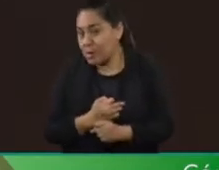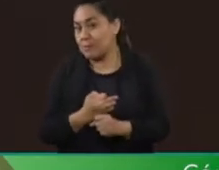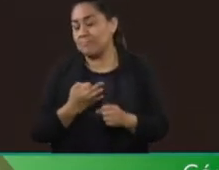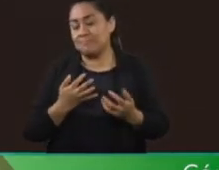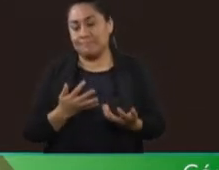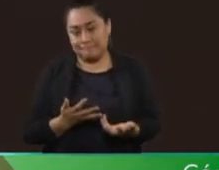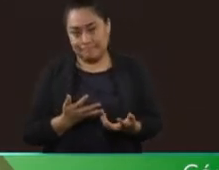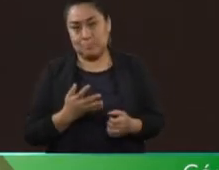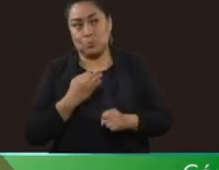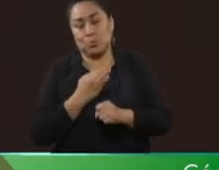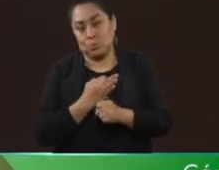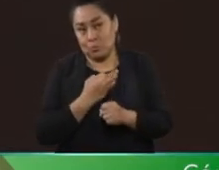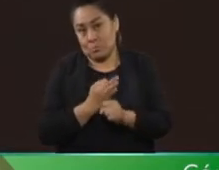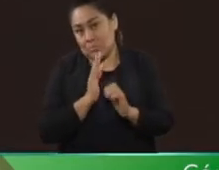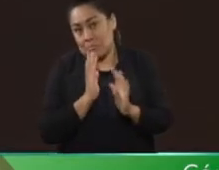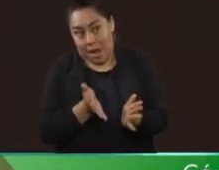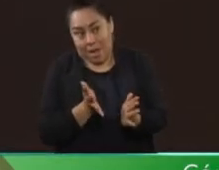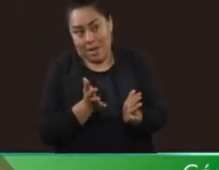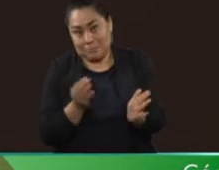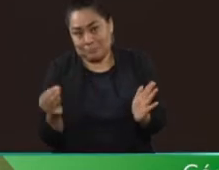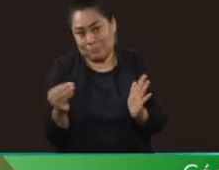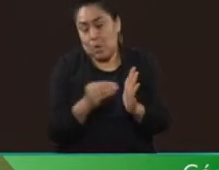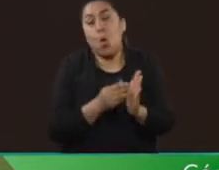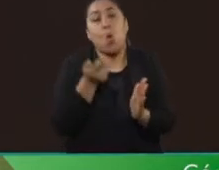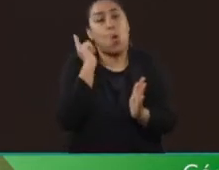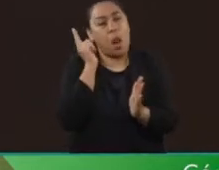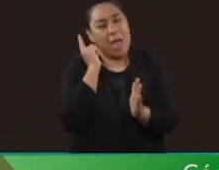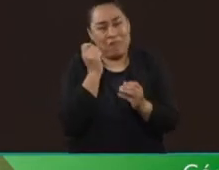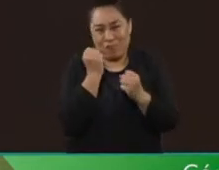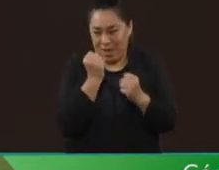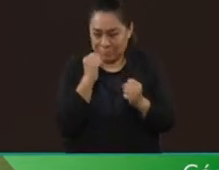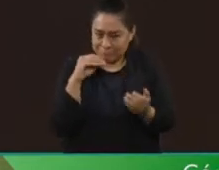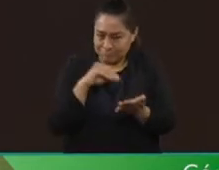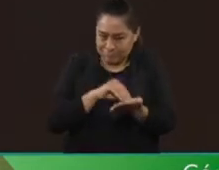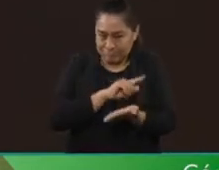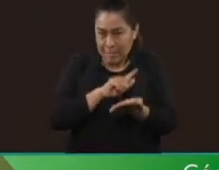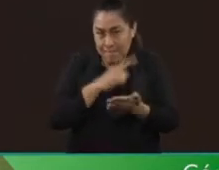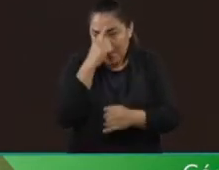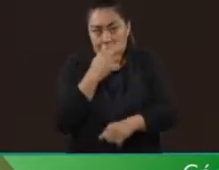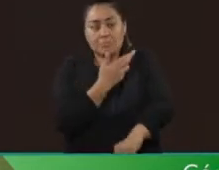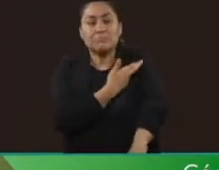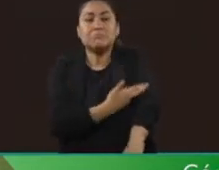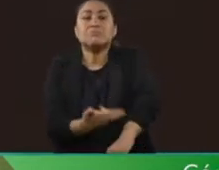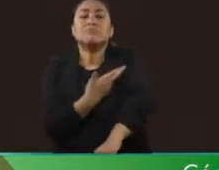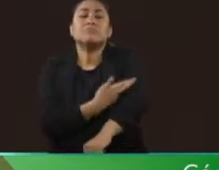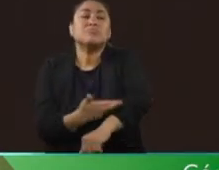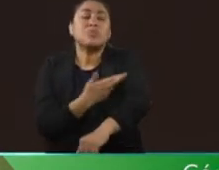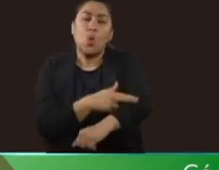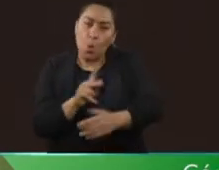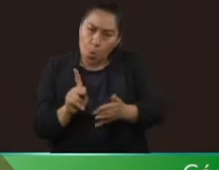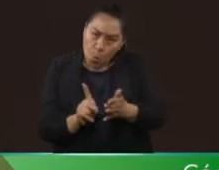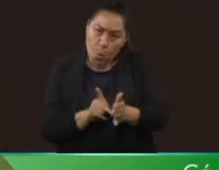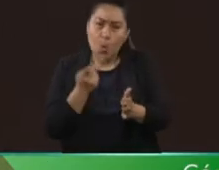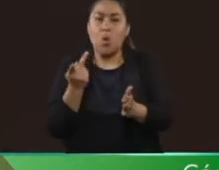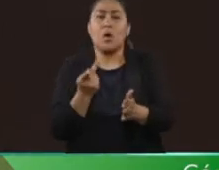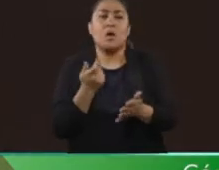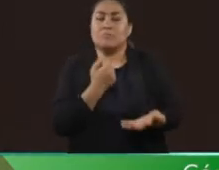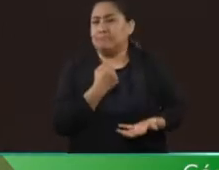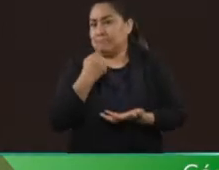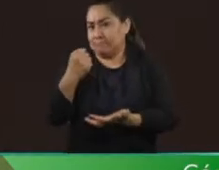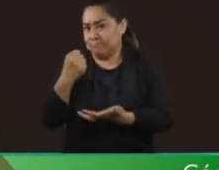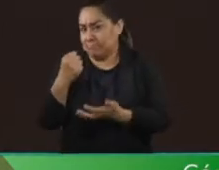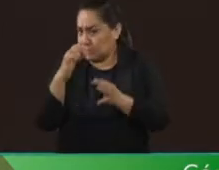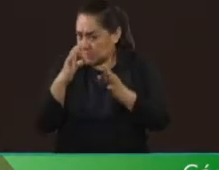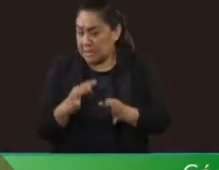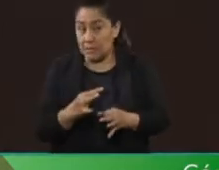está se está dando y esperemos que se dé con mucha fuerza este proceso de relocalización de capitales